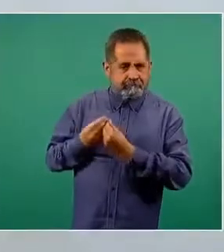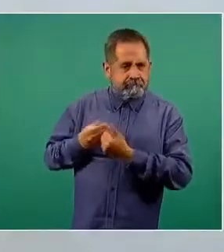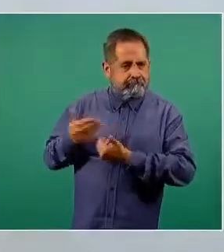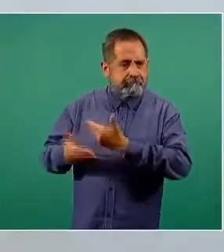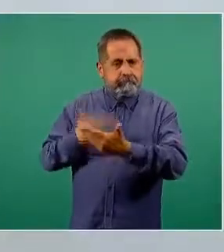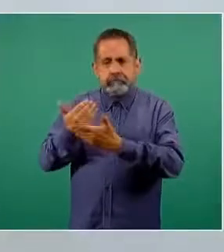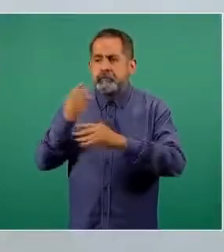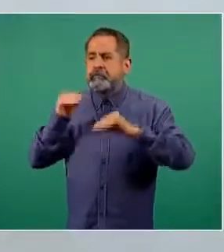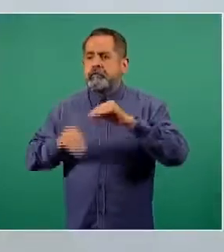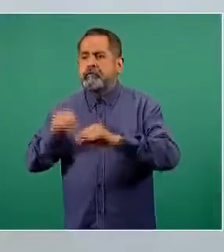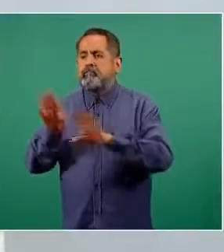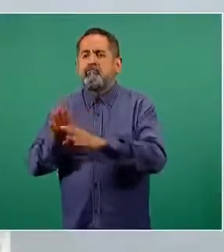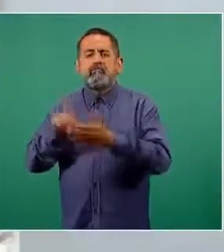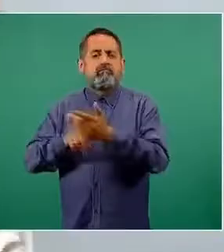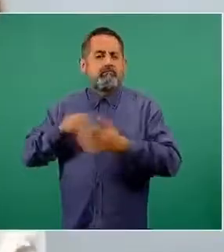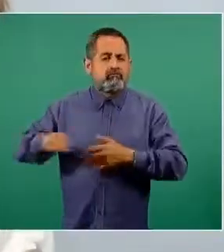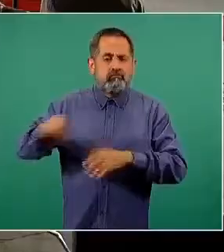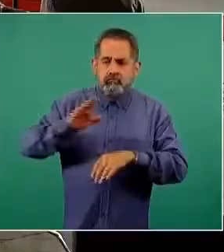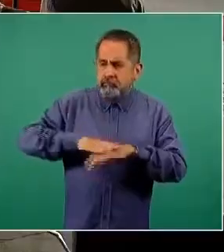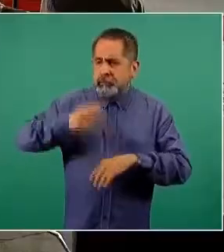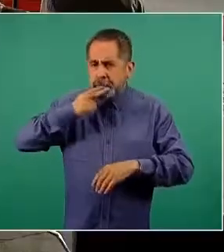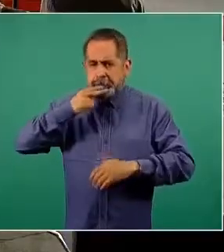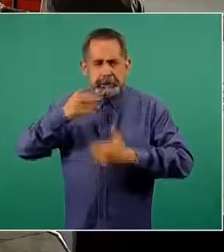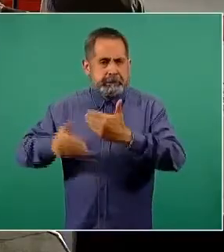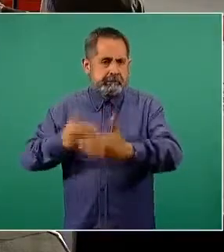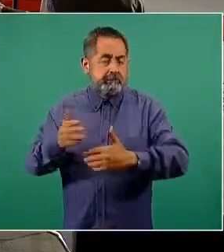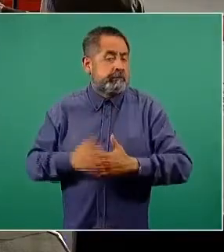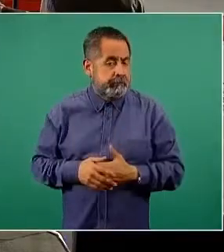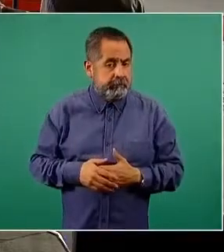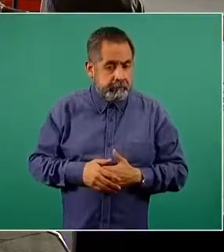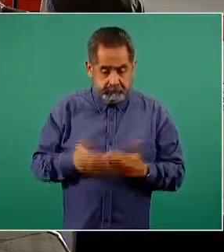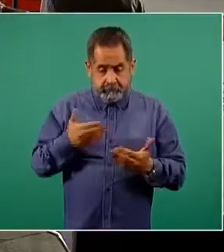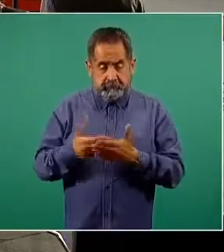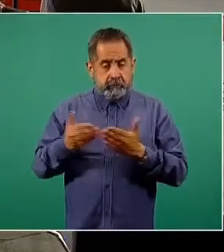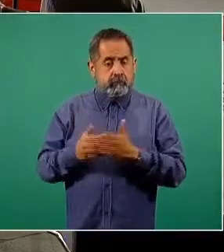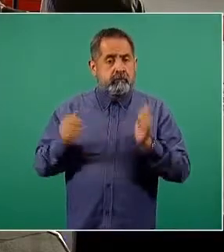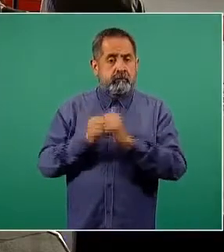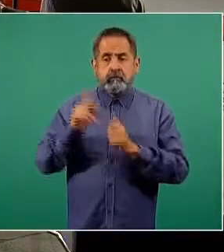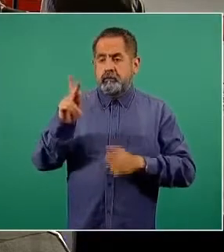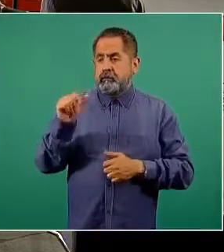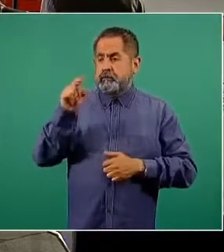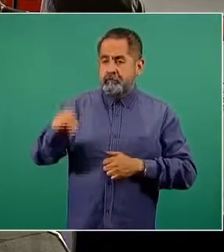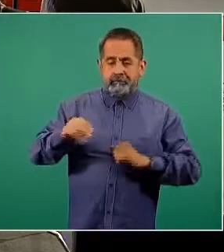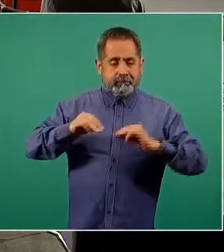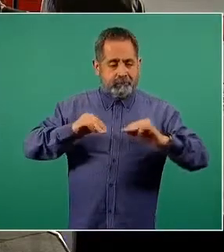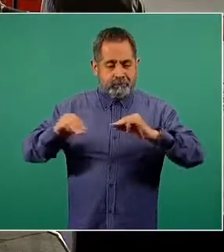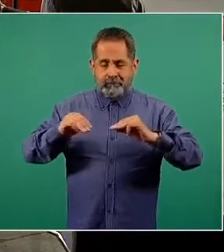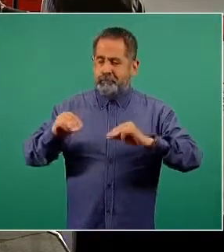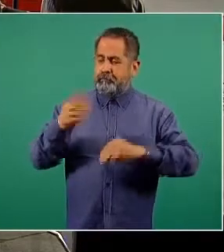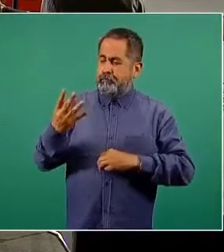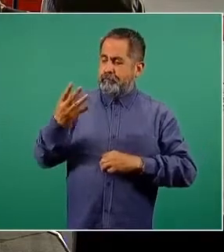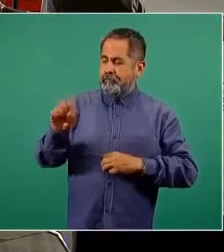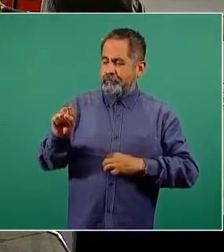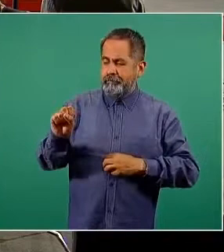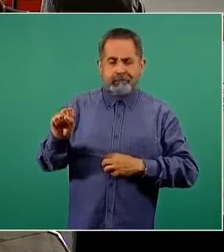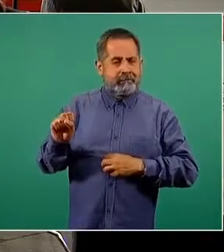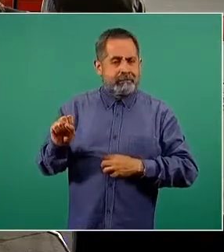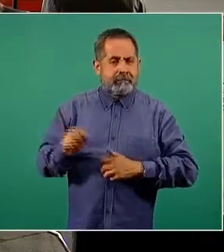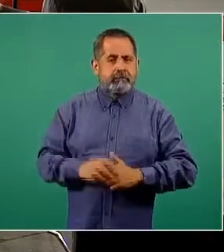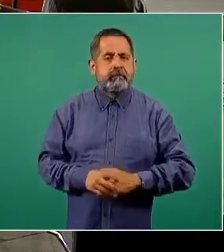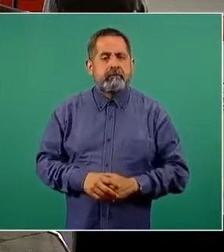estos equipamientos tengan cada vez más uso, y ahora lo que nos une, el Plan de Movilidad 4S. La